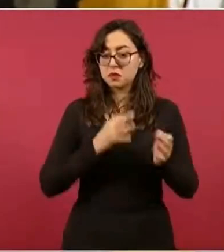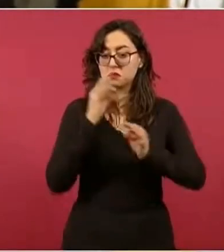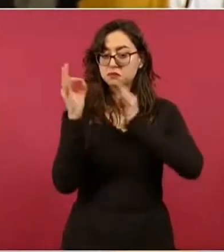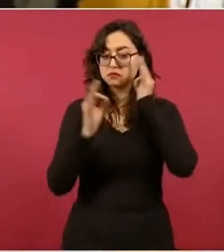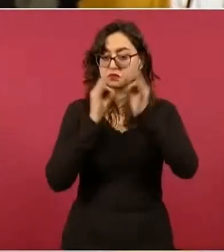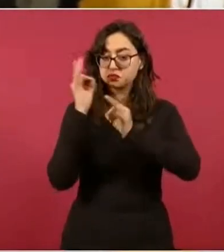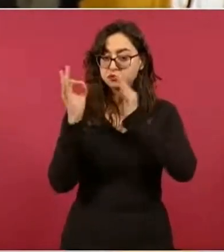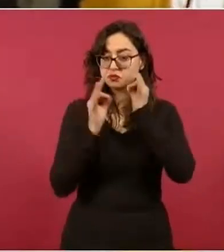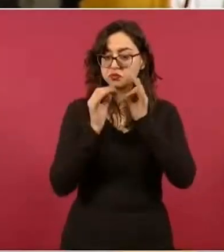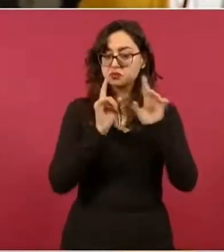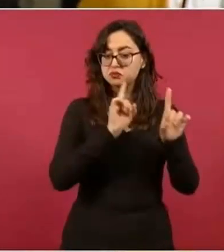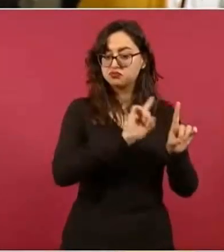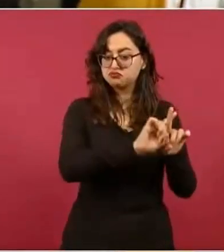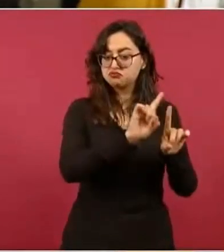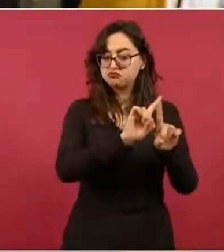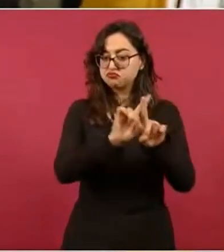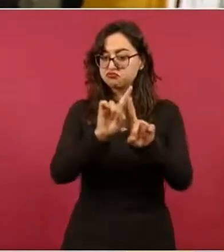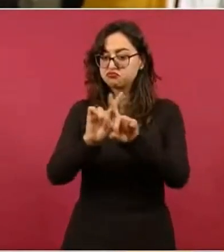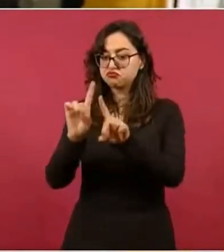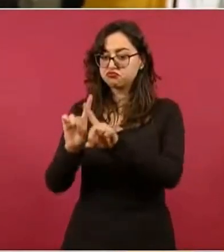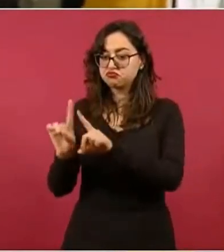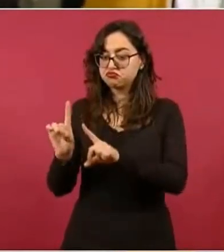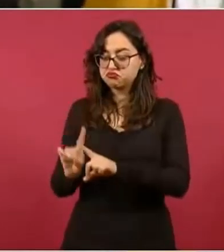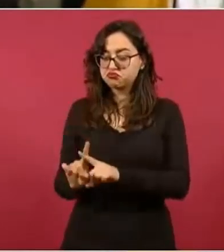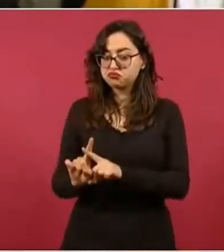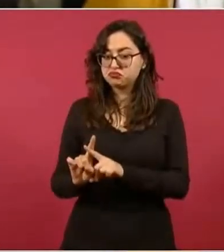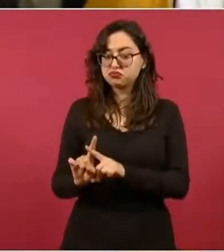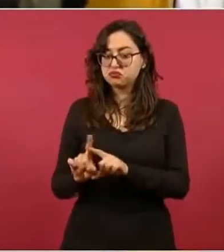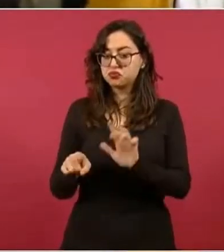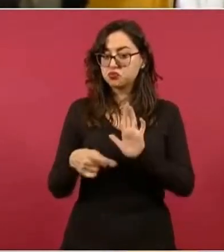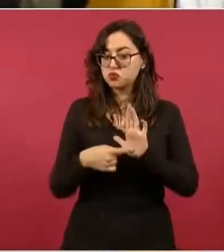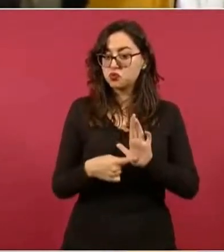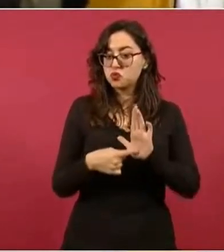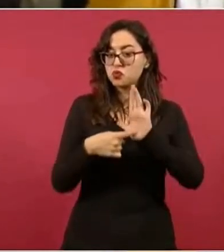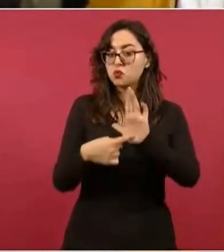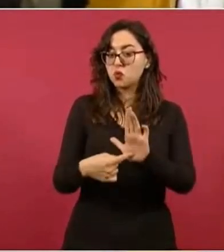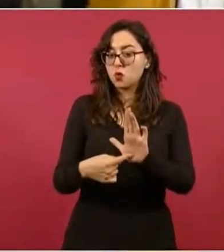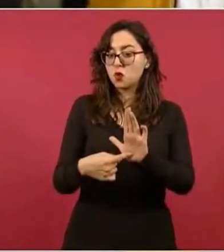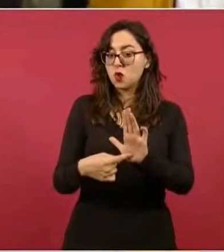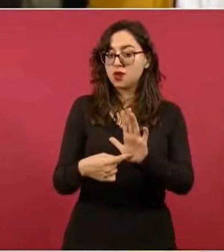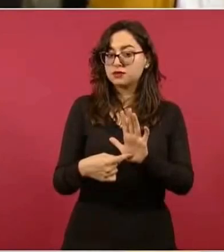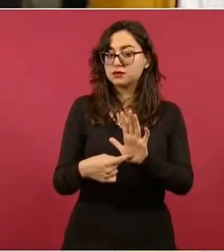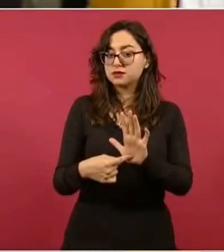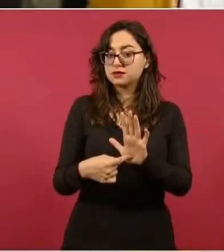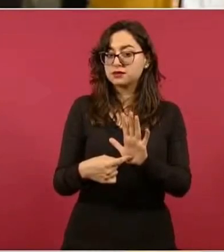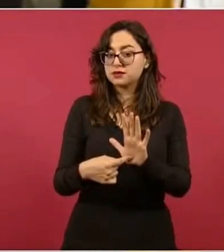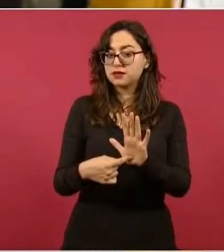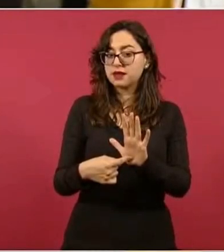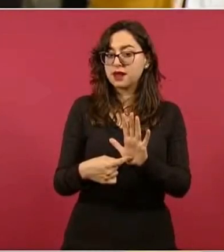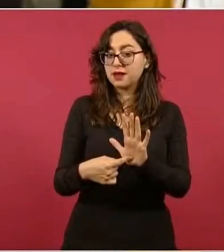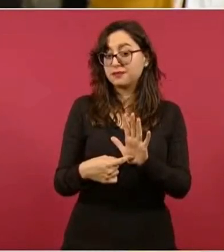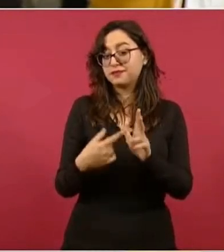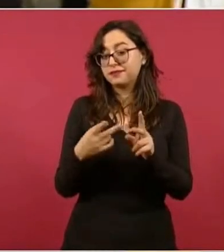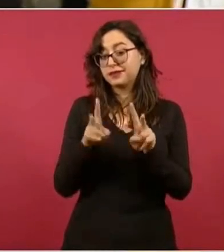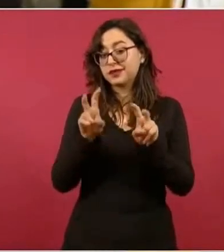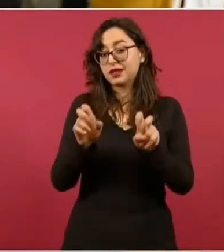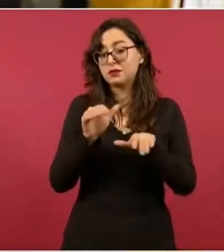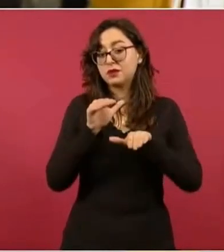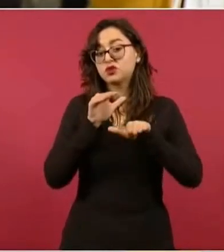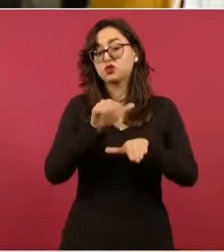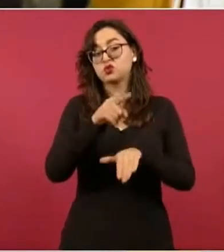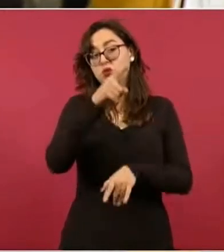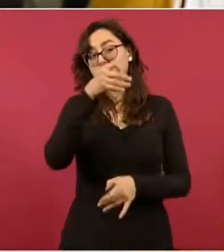y se puntualizó este se agudizó más más bien con el juicio a Genaro luna